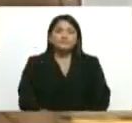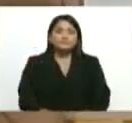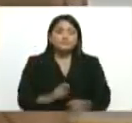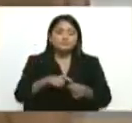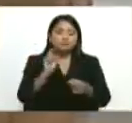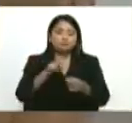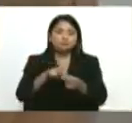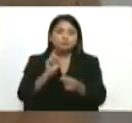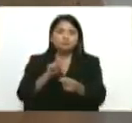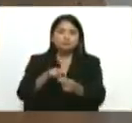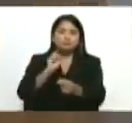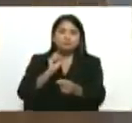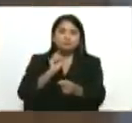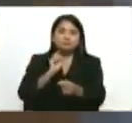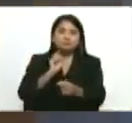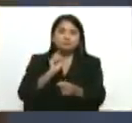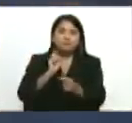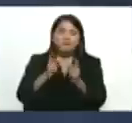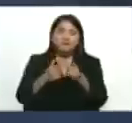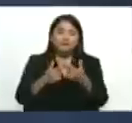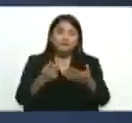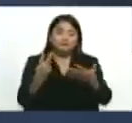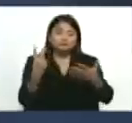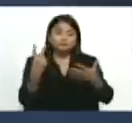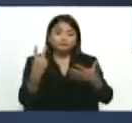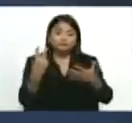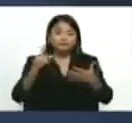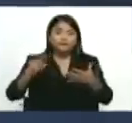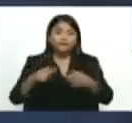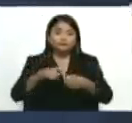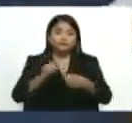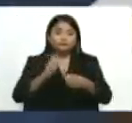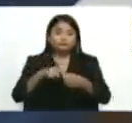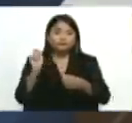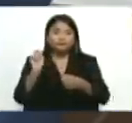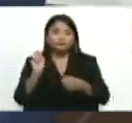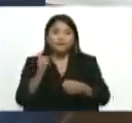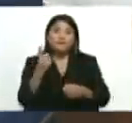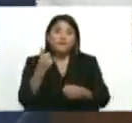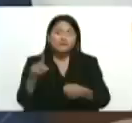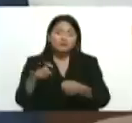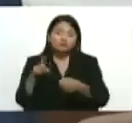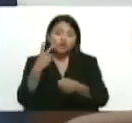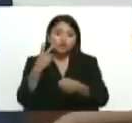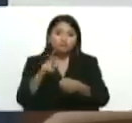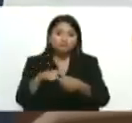dimitido, lo que ha obligado a los dos restantes a dimitir.